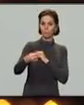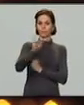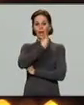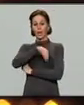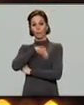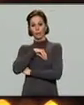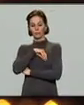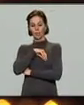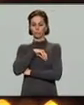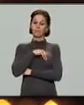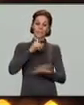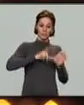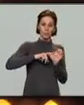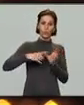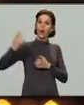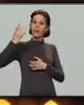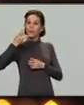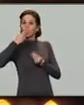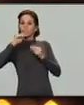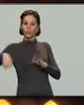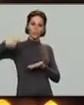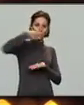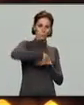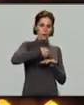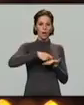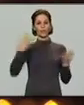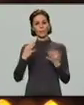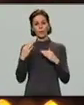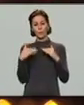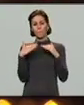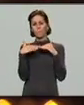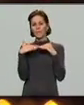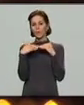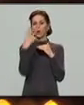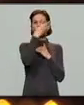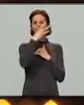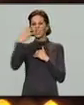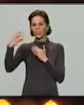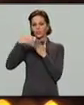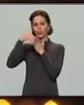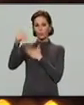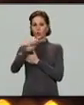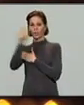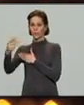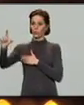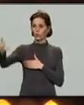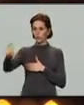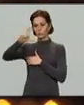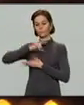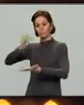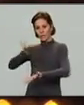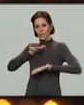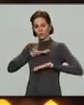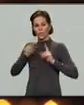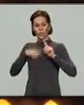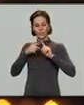30 años después España va a pagar su deuda histórica con Extremadura. Serán como mínimo más de 300